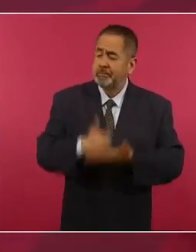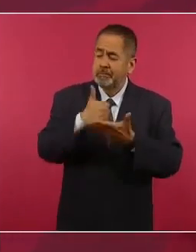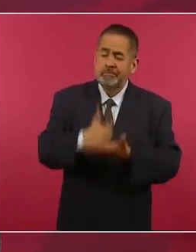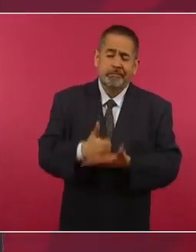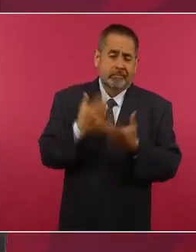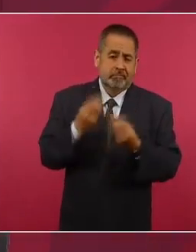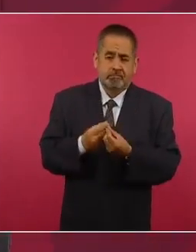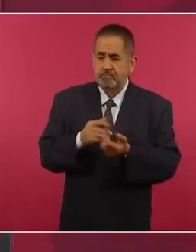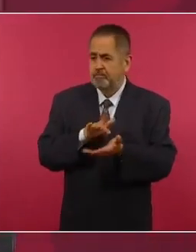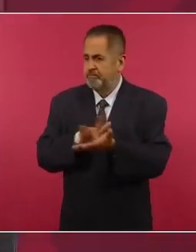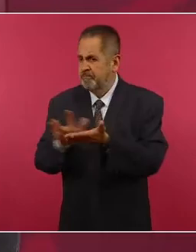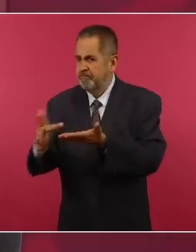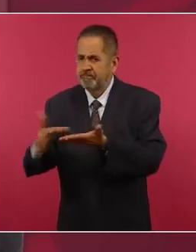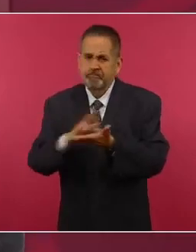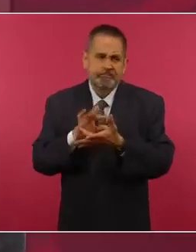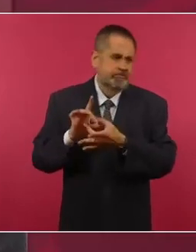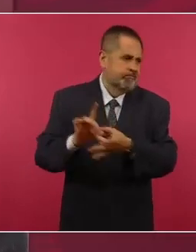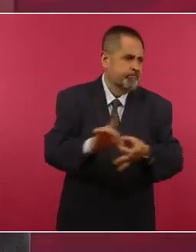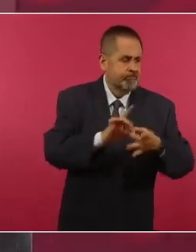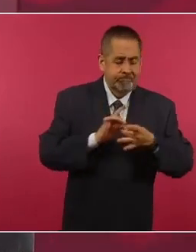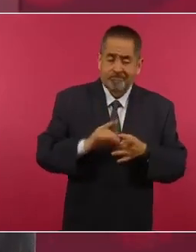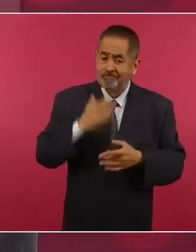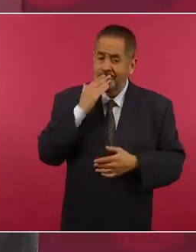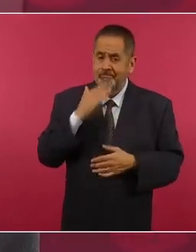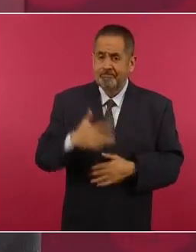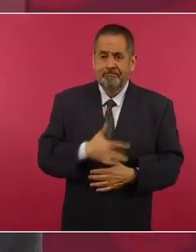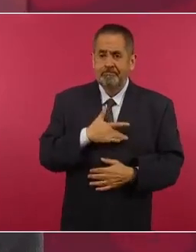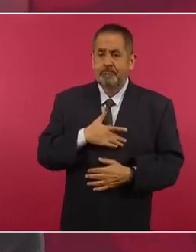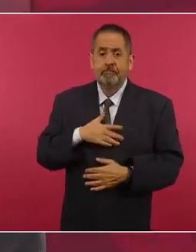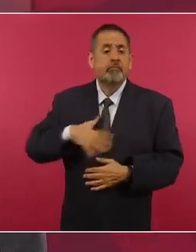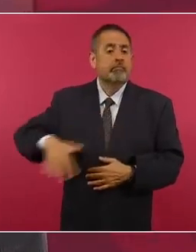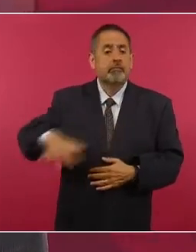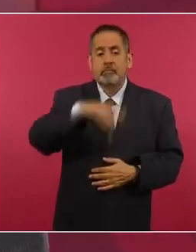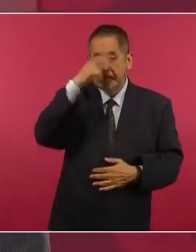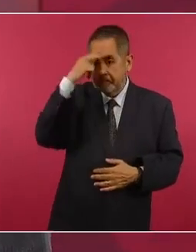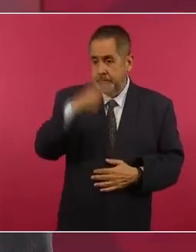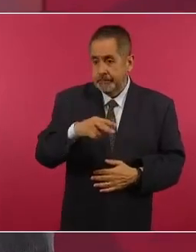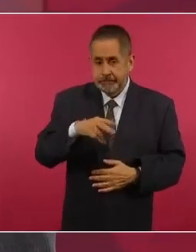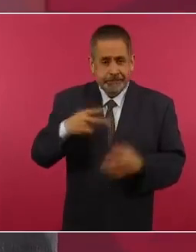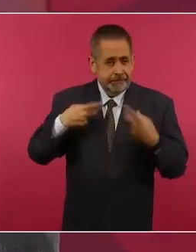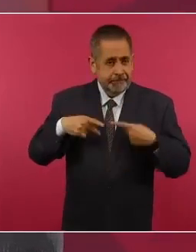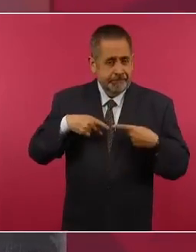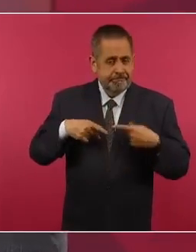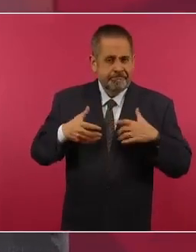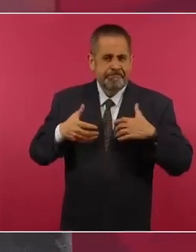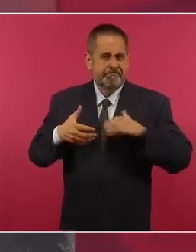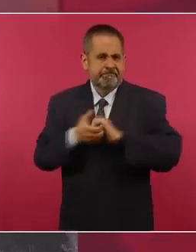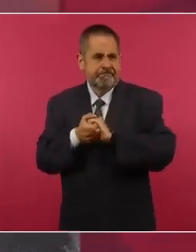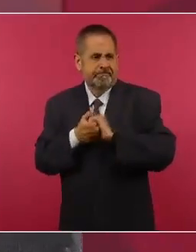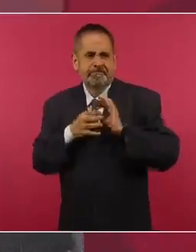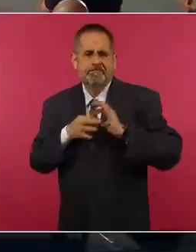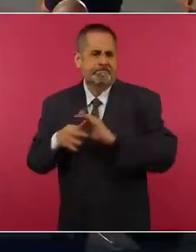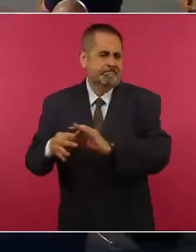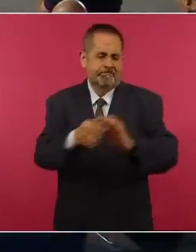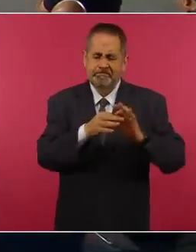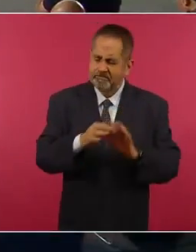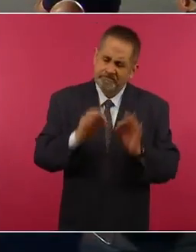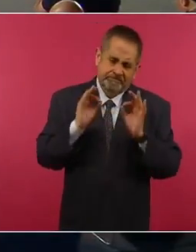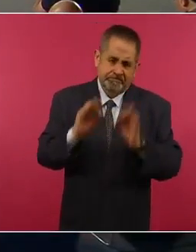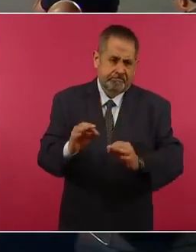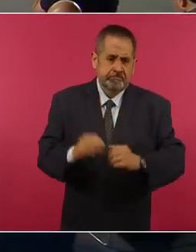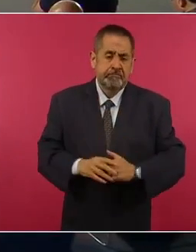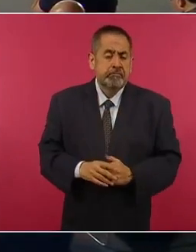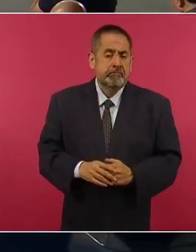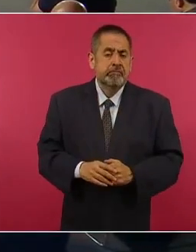se mostró la solidaridad de los mexicanos, también el apoyo